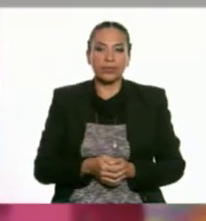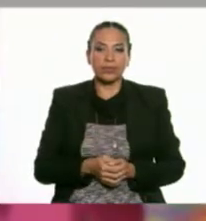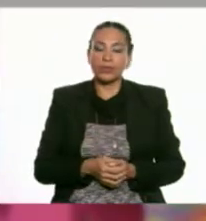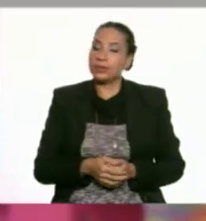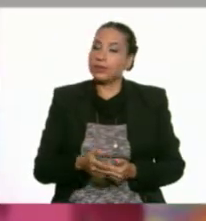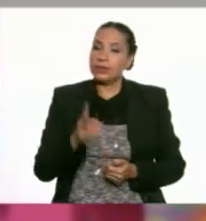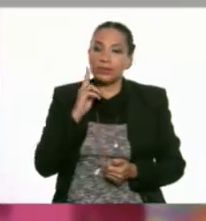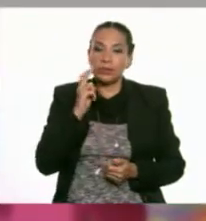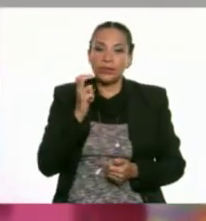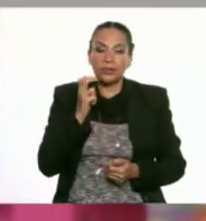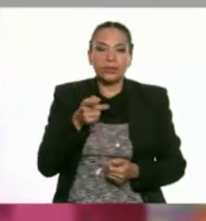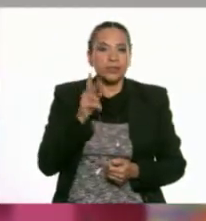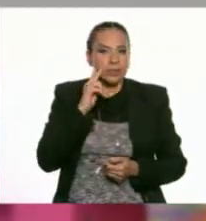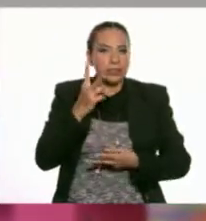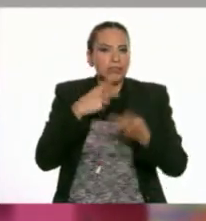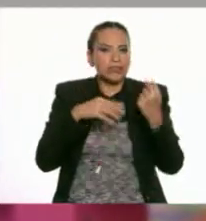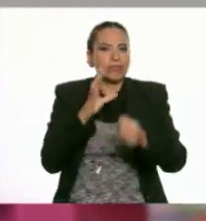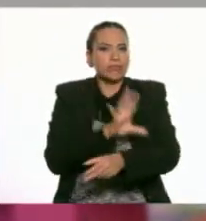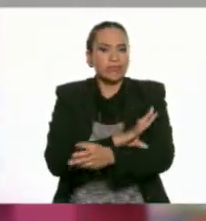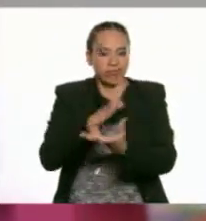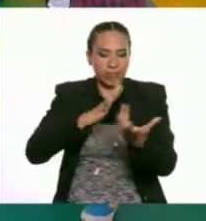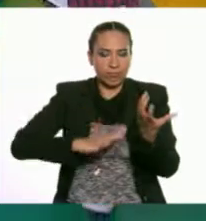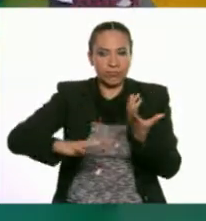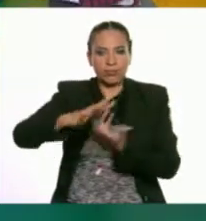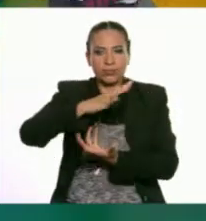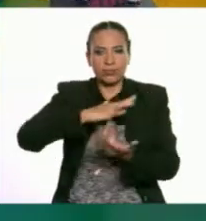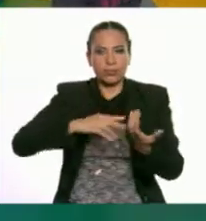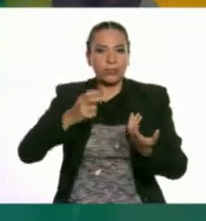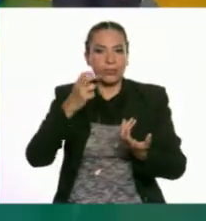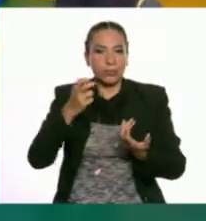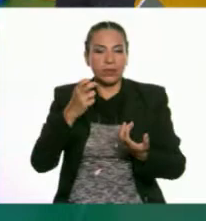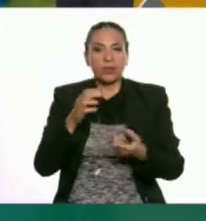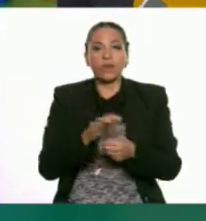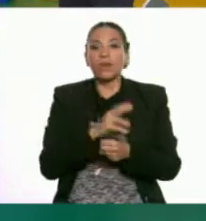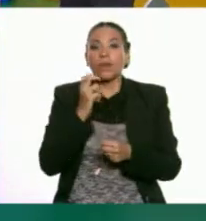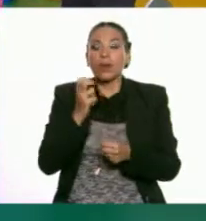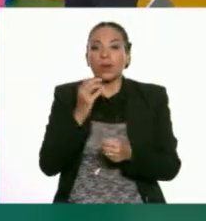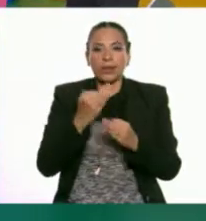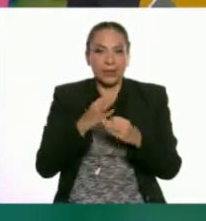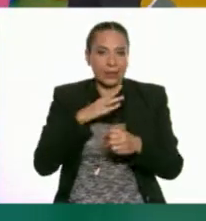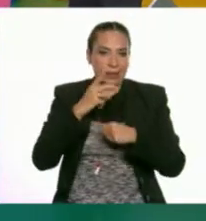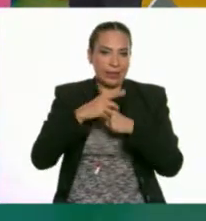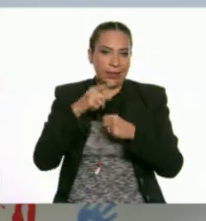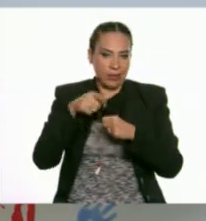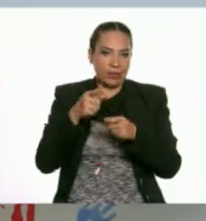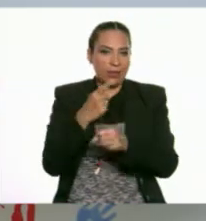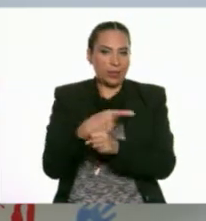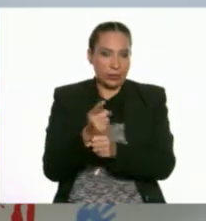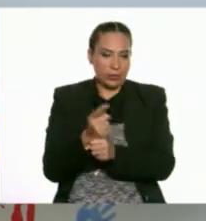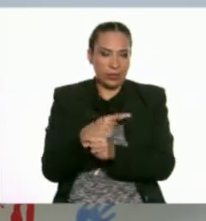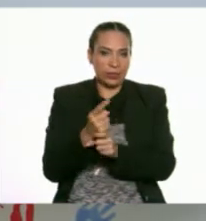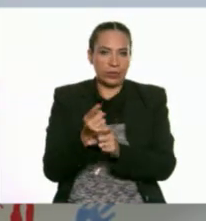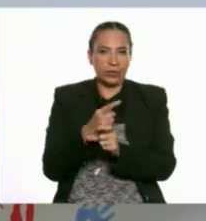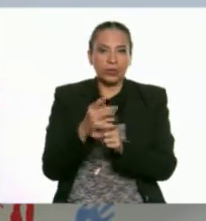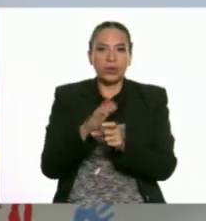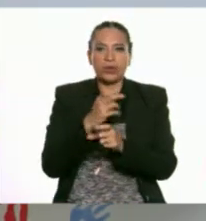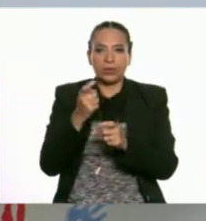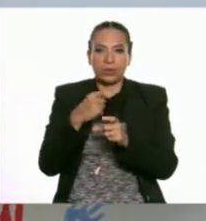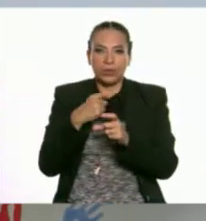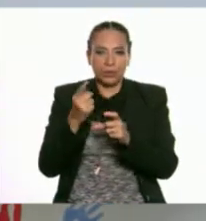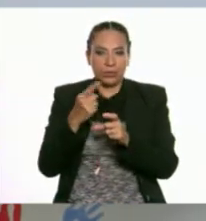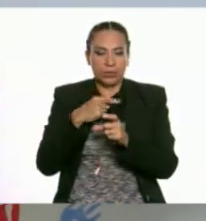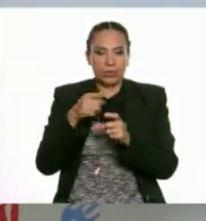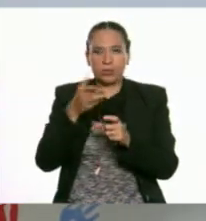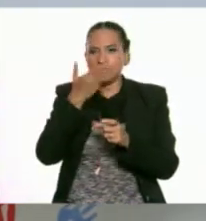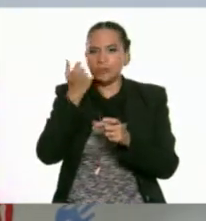¿Qué tal? Porque estoy generando un campo magnético acá, lo cual está afectando a esta brújula. Por eso se mueve o